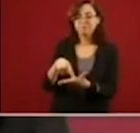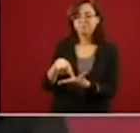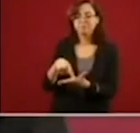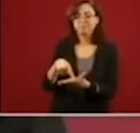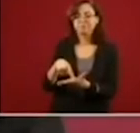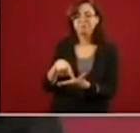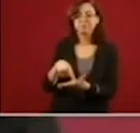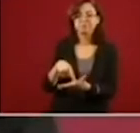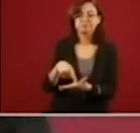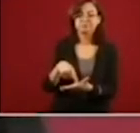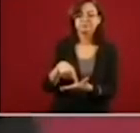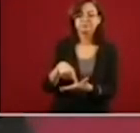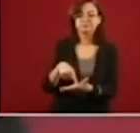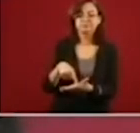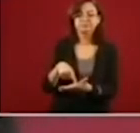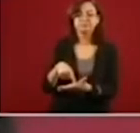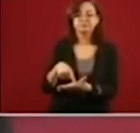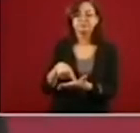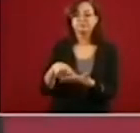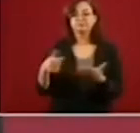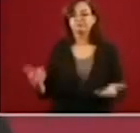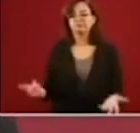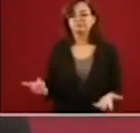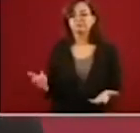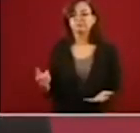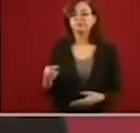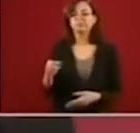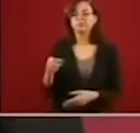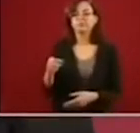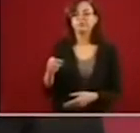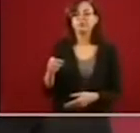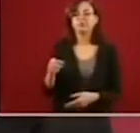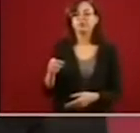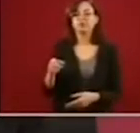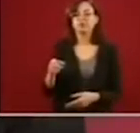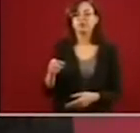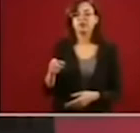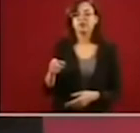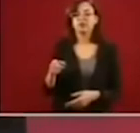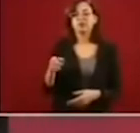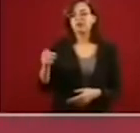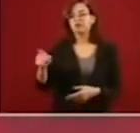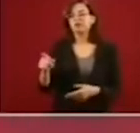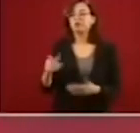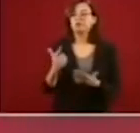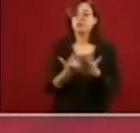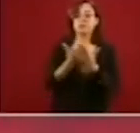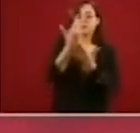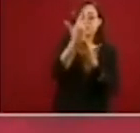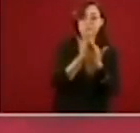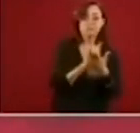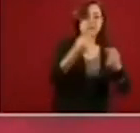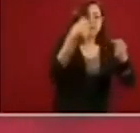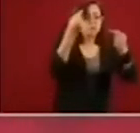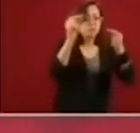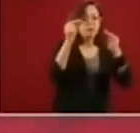salieron 40 a 50 minutos antes de que se pasara a la lista